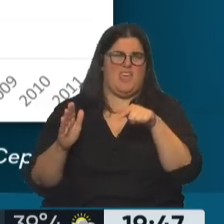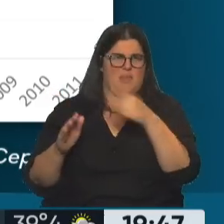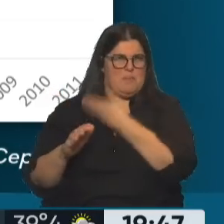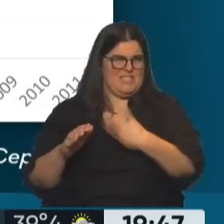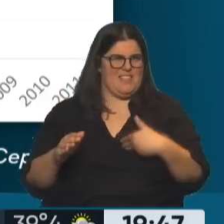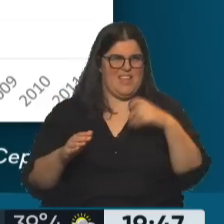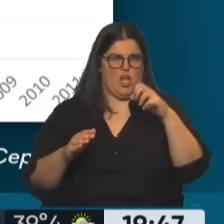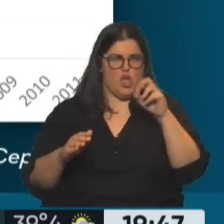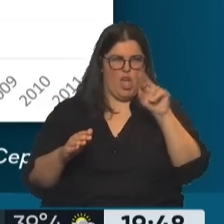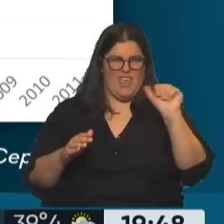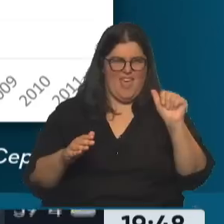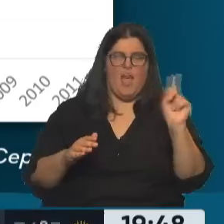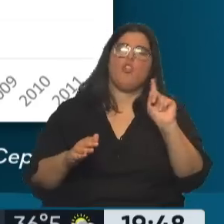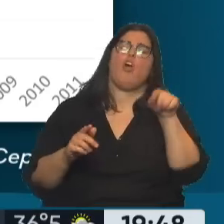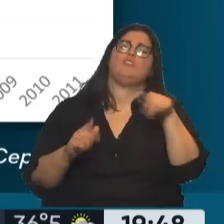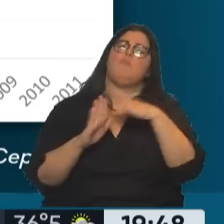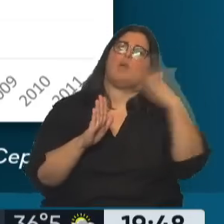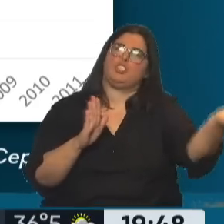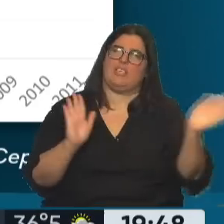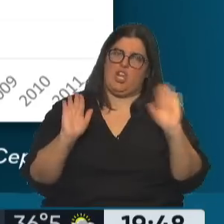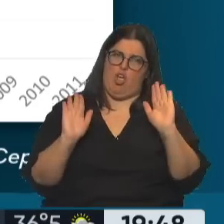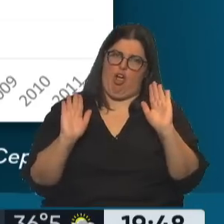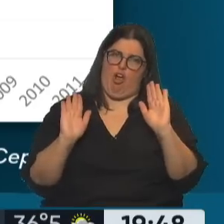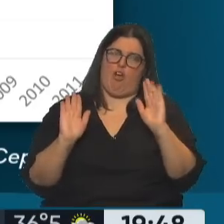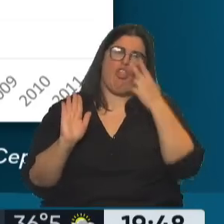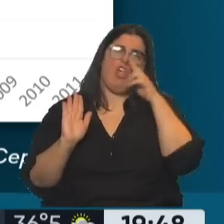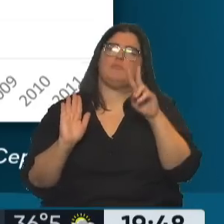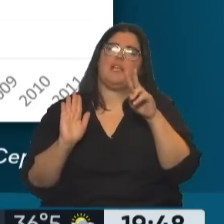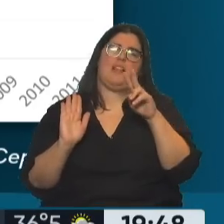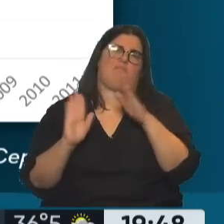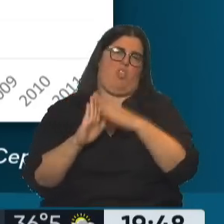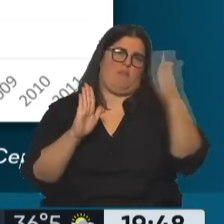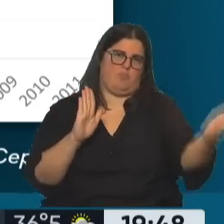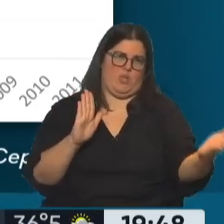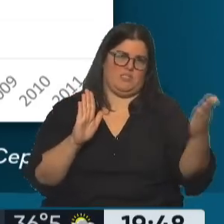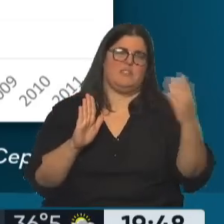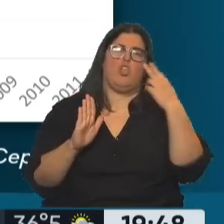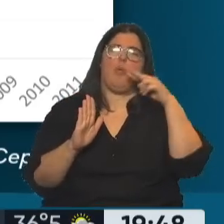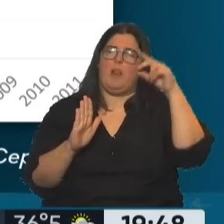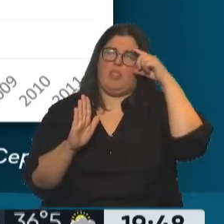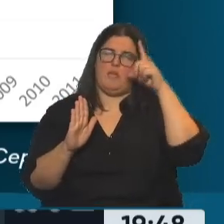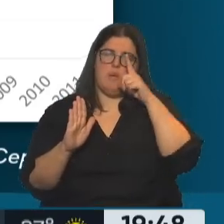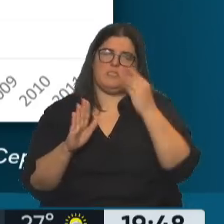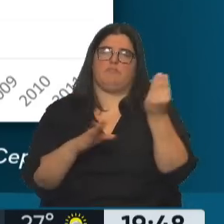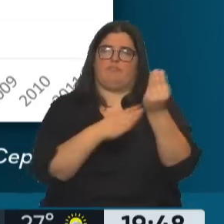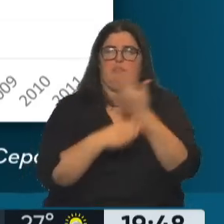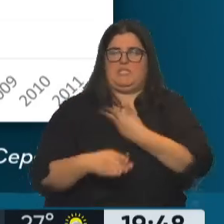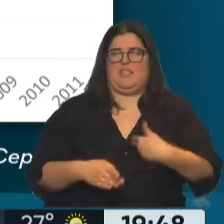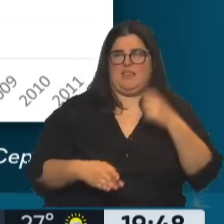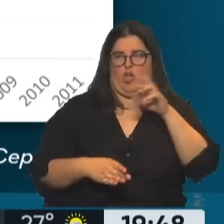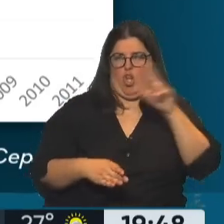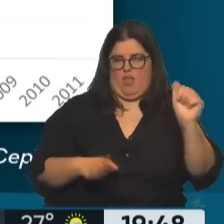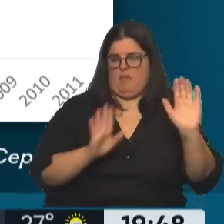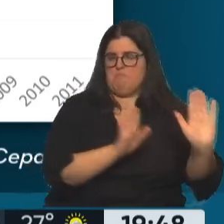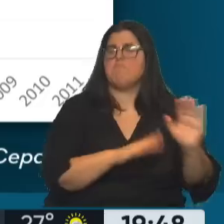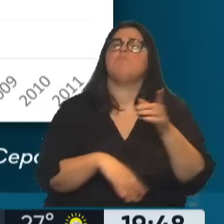¿Cómo? Correa es posterior, es del 2000... Después del 2000. Sí, después del 2010, si no me equivoco. Sí. Pero la caída